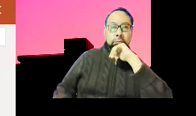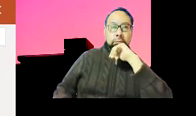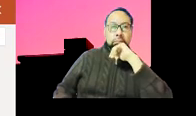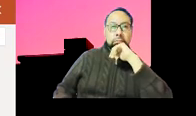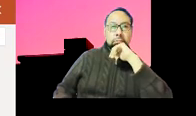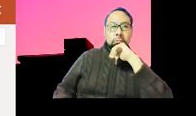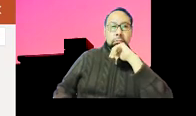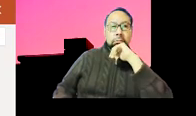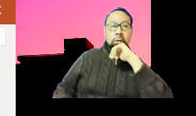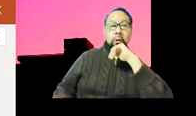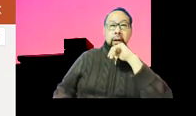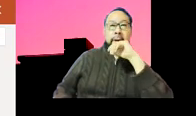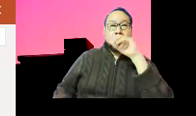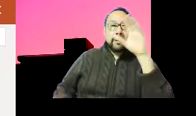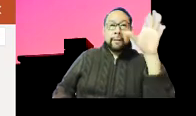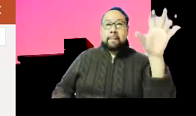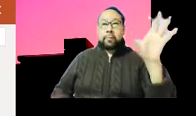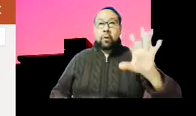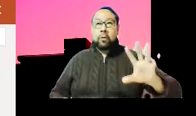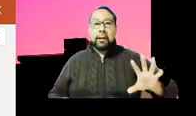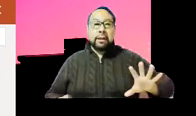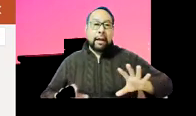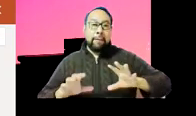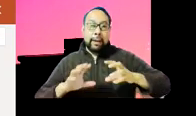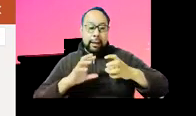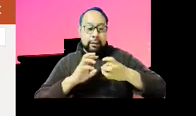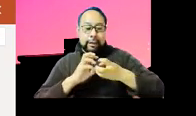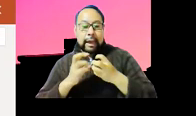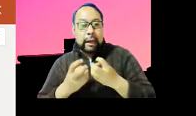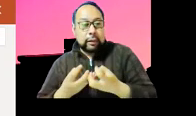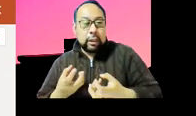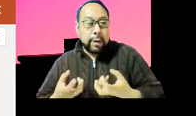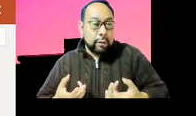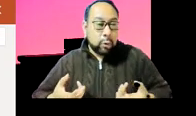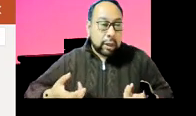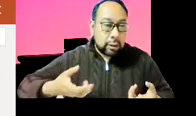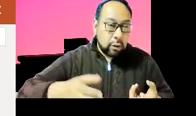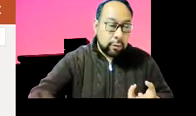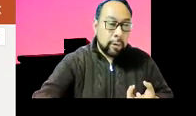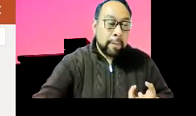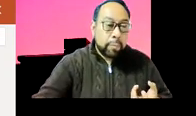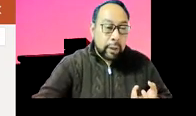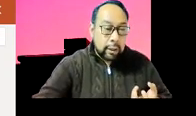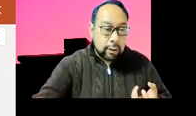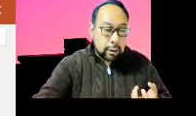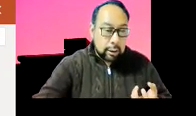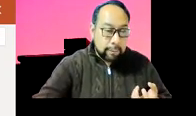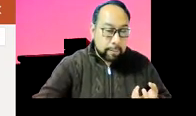impacto. Luego de repente, cuando alguien sabe estas artes de manipulación,